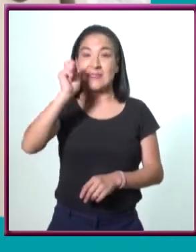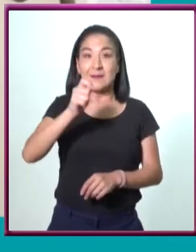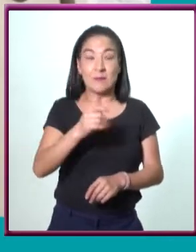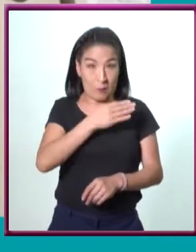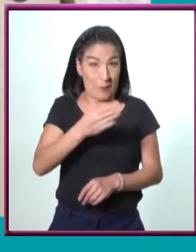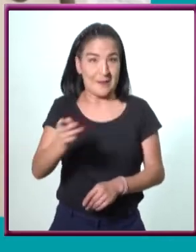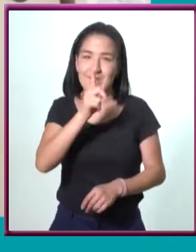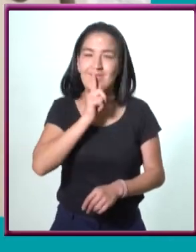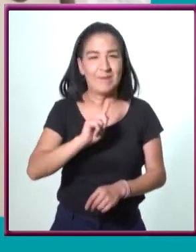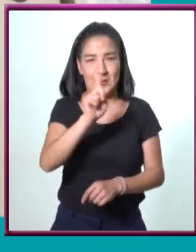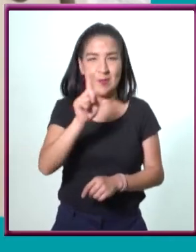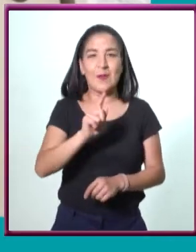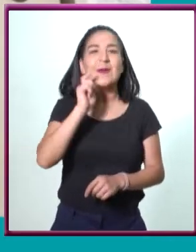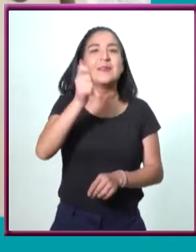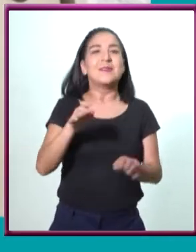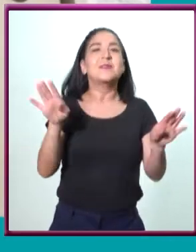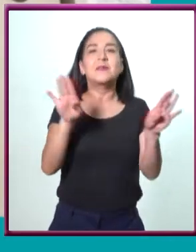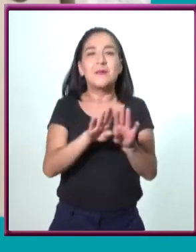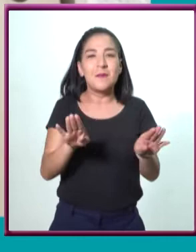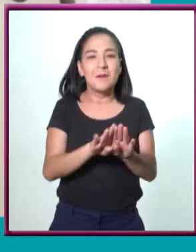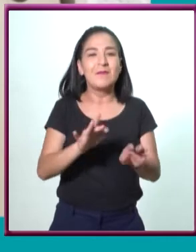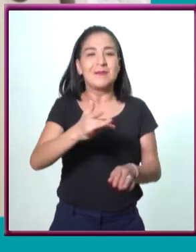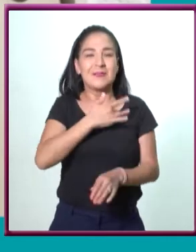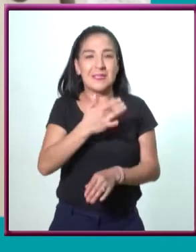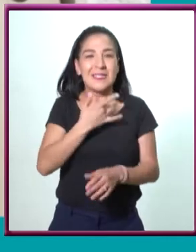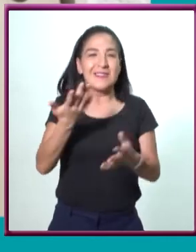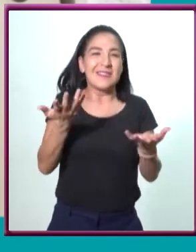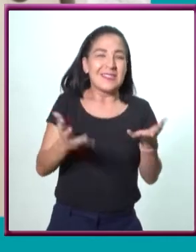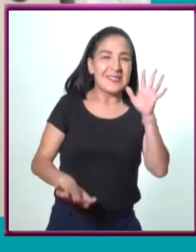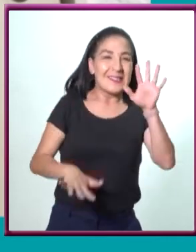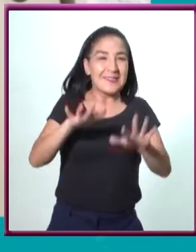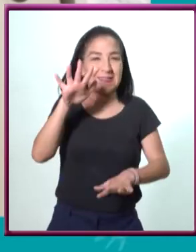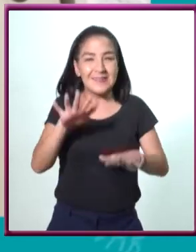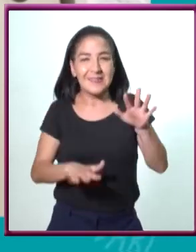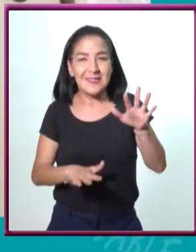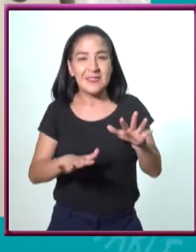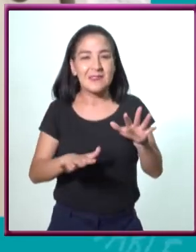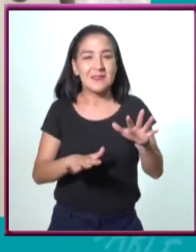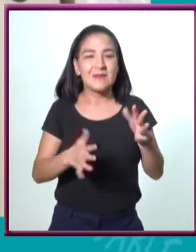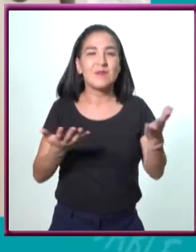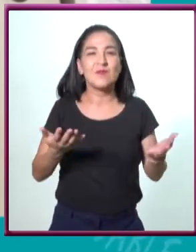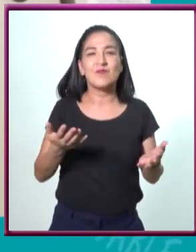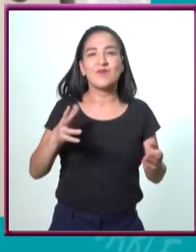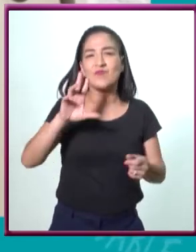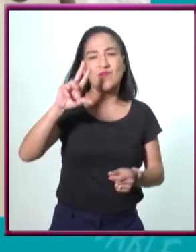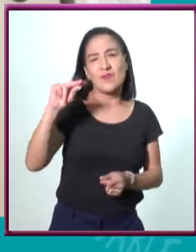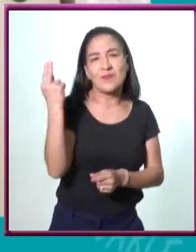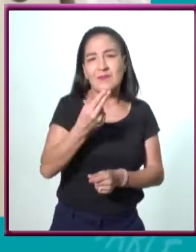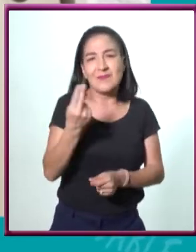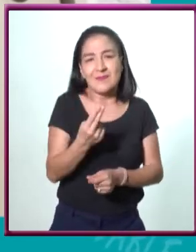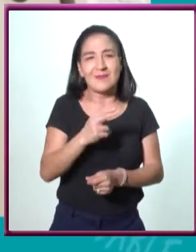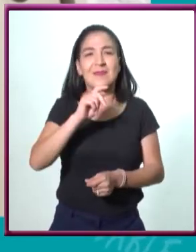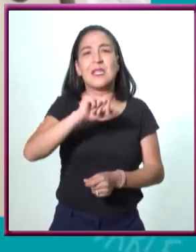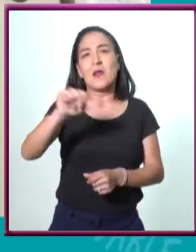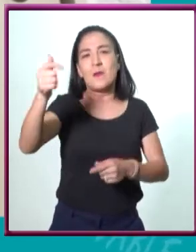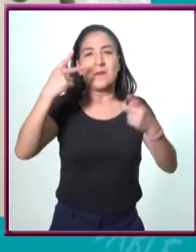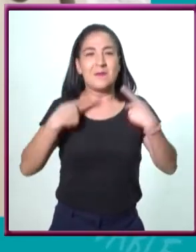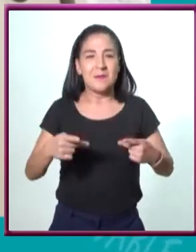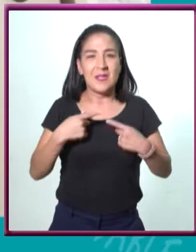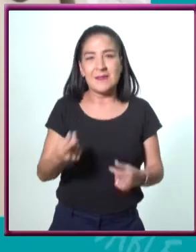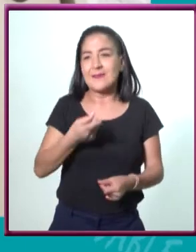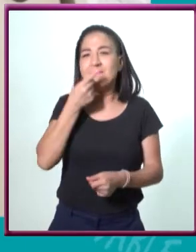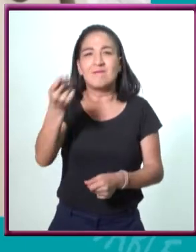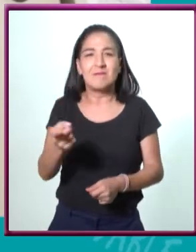mentir, simplemente que hay situaciones que tal vez no es necesario que otra persona